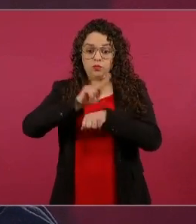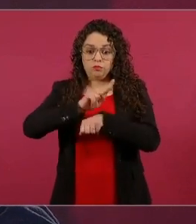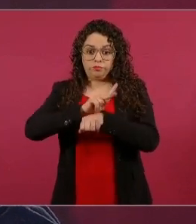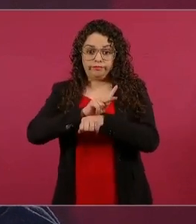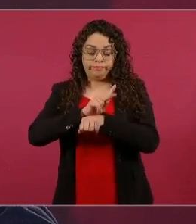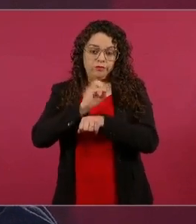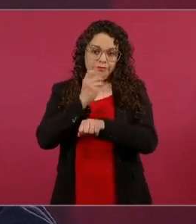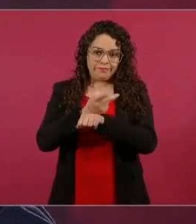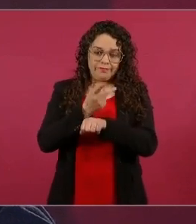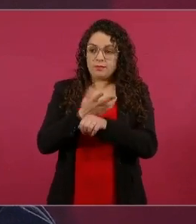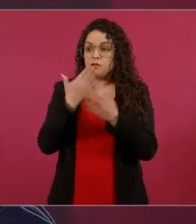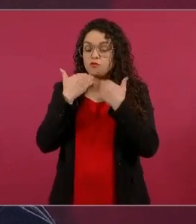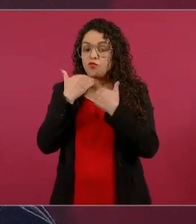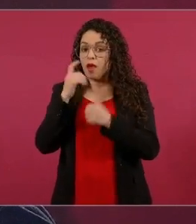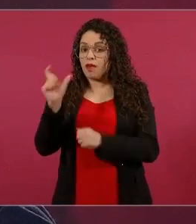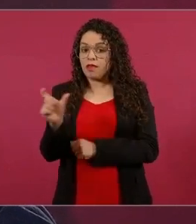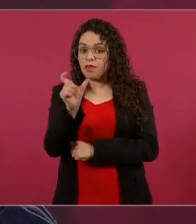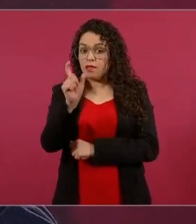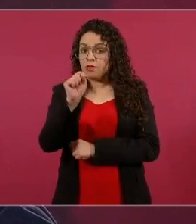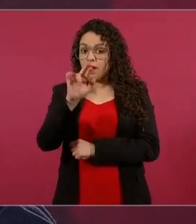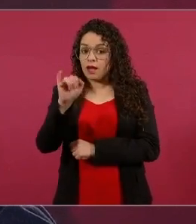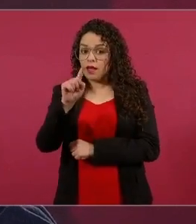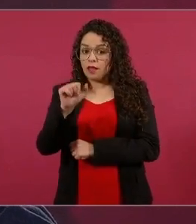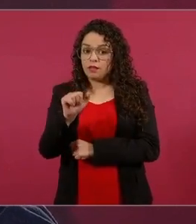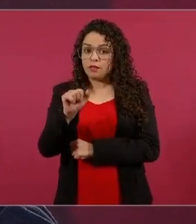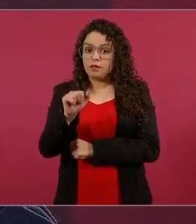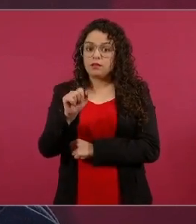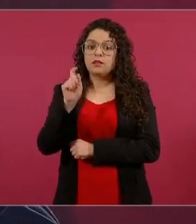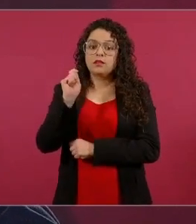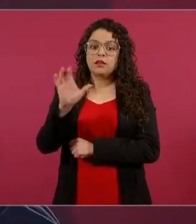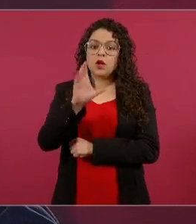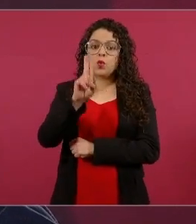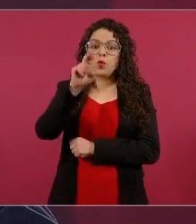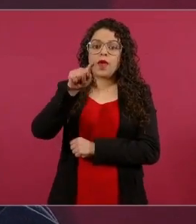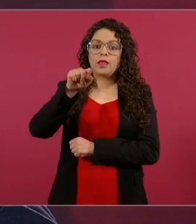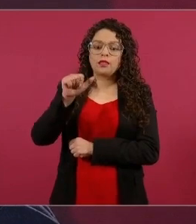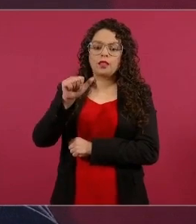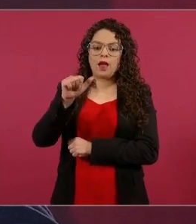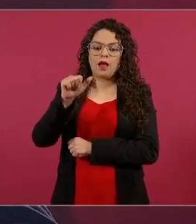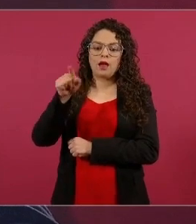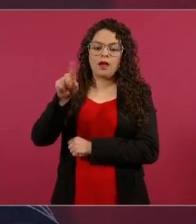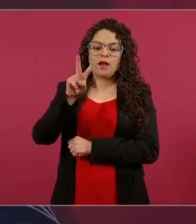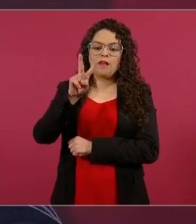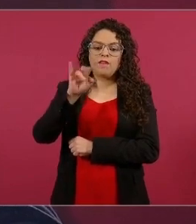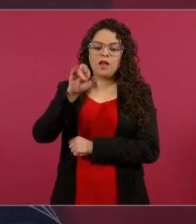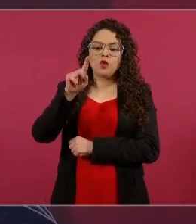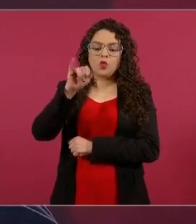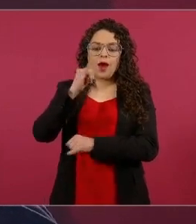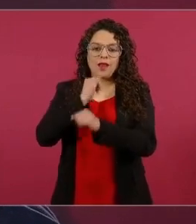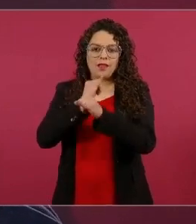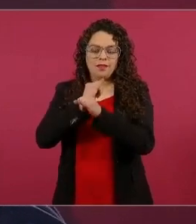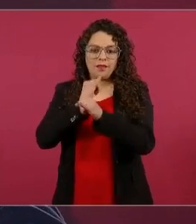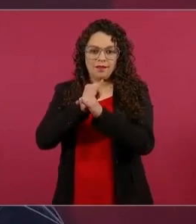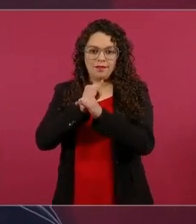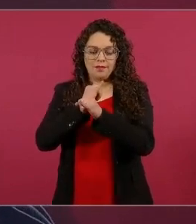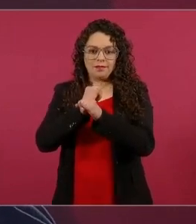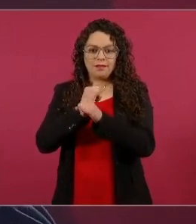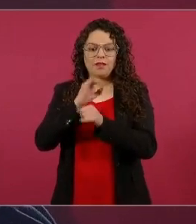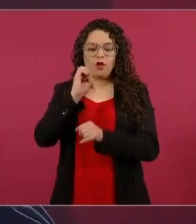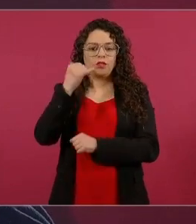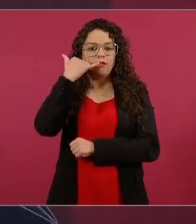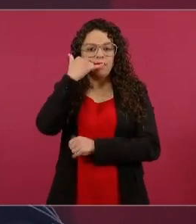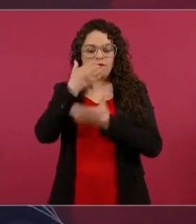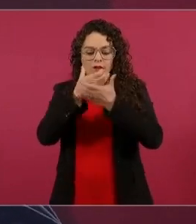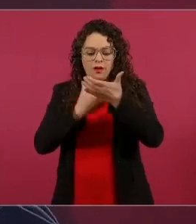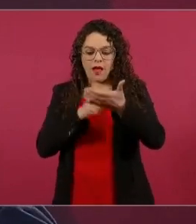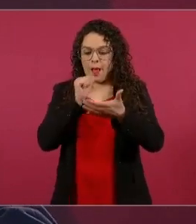tarjeta sino que recibían el pago en una cuenta virtual y era a través de una aplicación digital en el celular si ellos